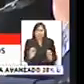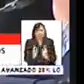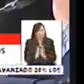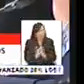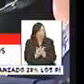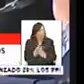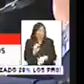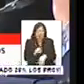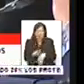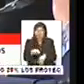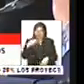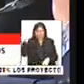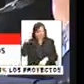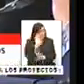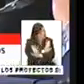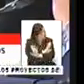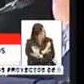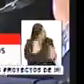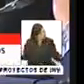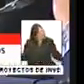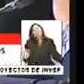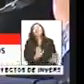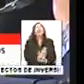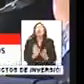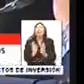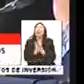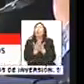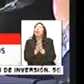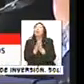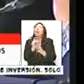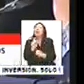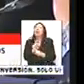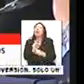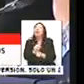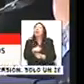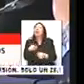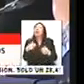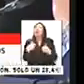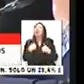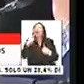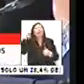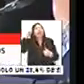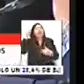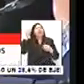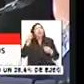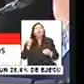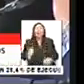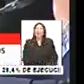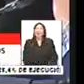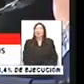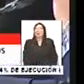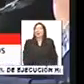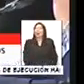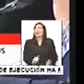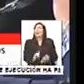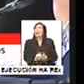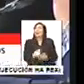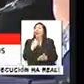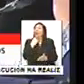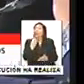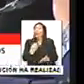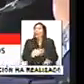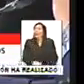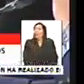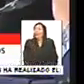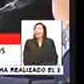libro consejo político nunca más un libro que les indique a los chicos lo que tienen que creer decir o hacer esa es señor